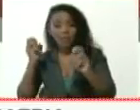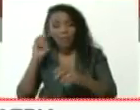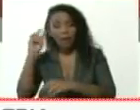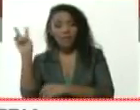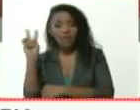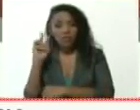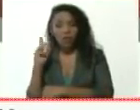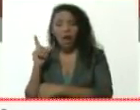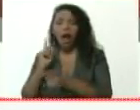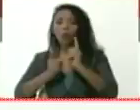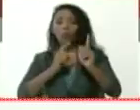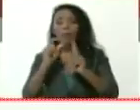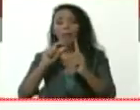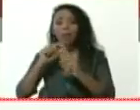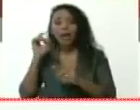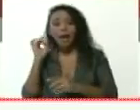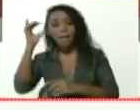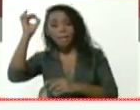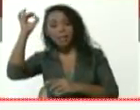fin de año,